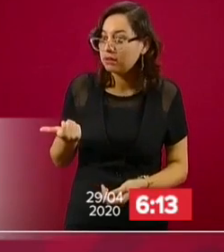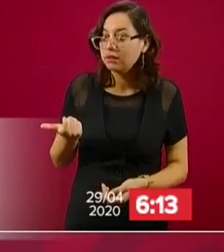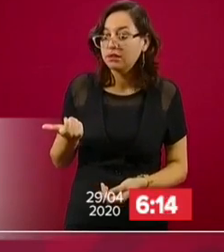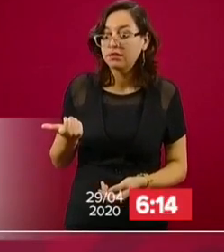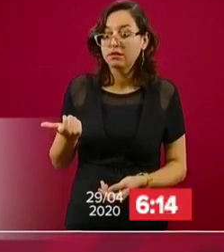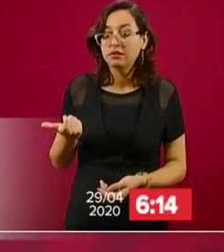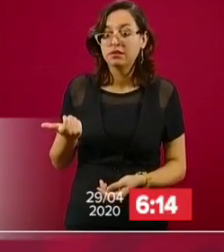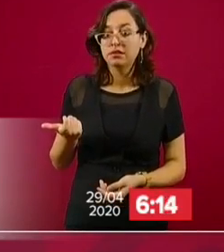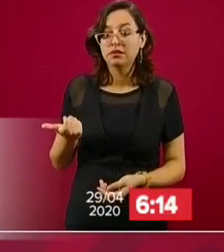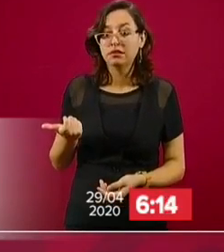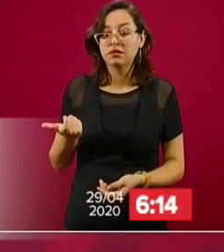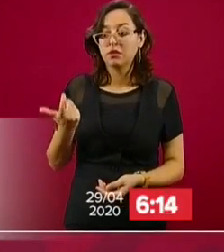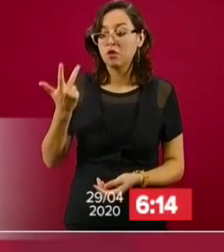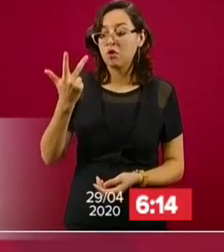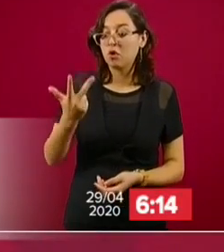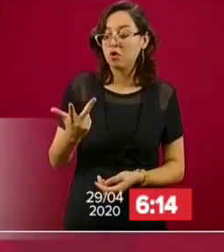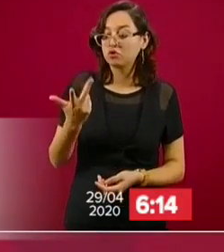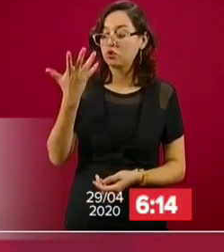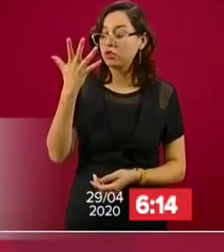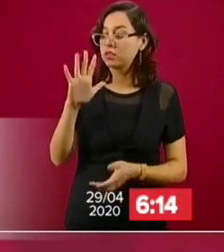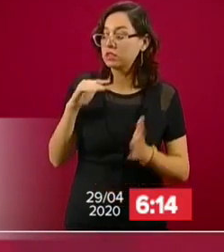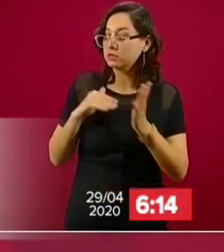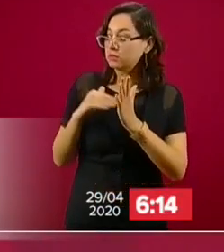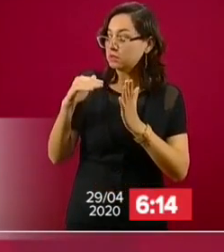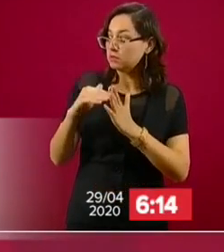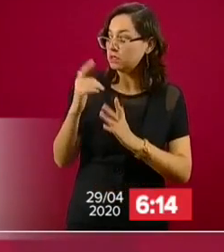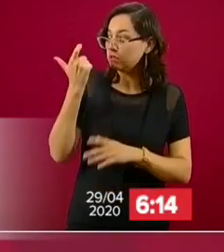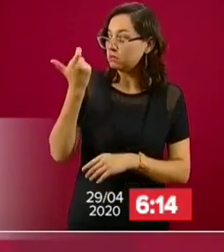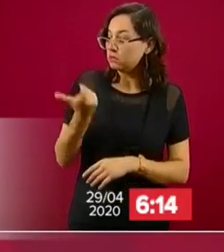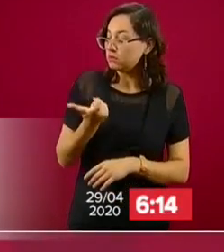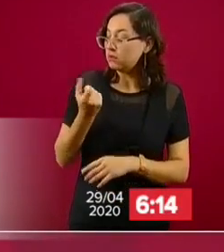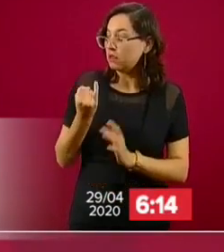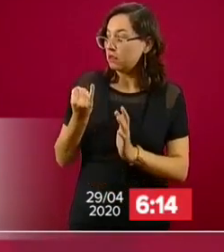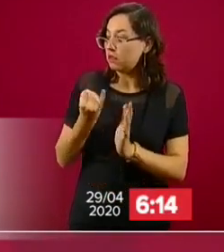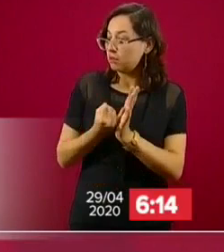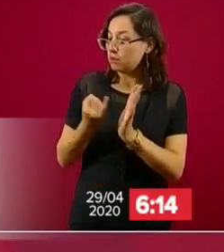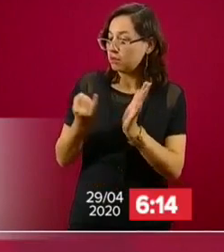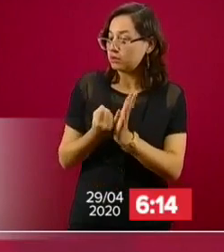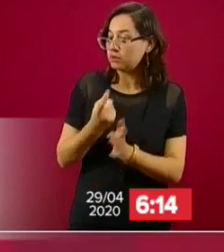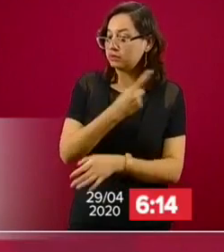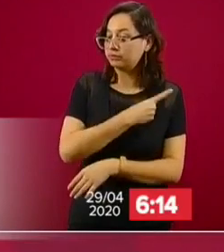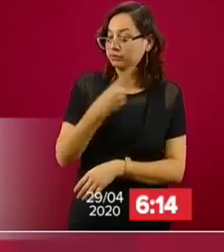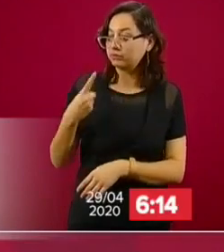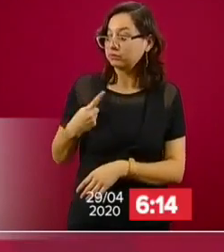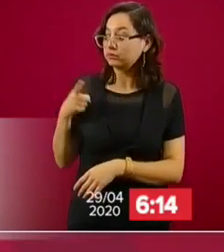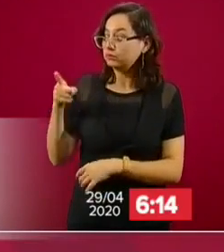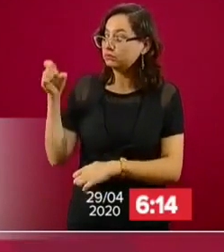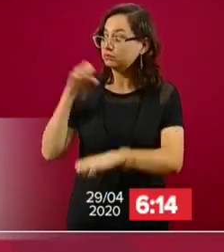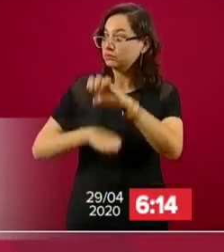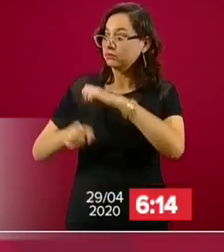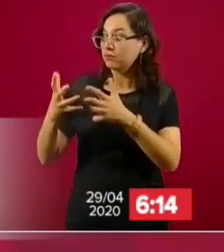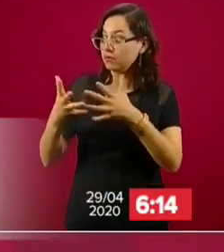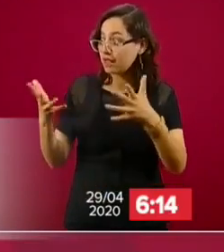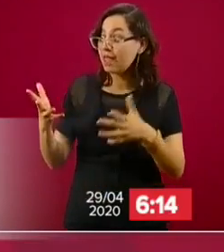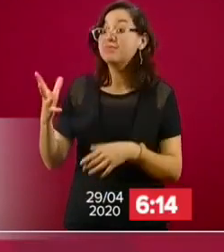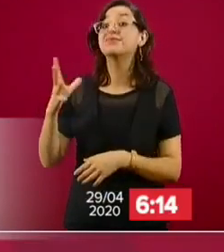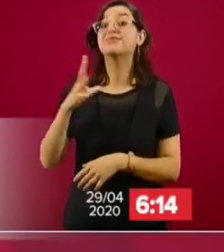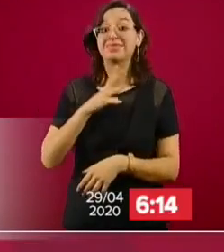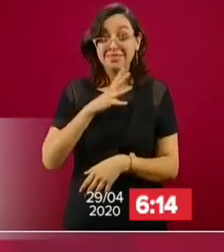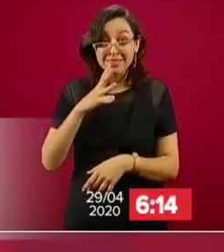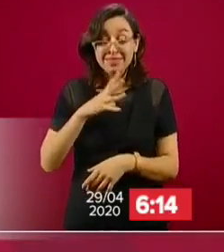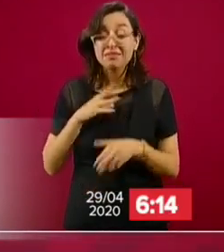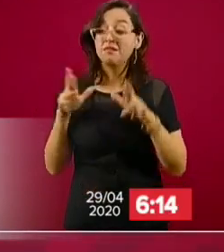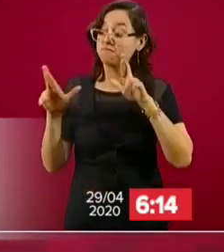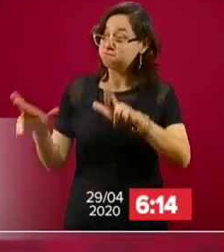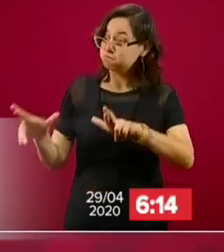de 8 hasta de 10 mil millones de una gran corporación que tiene para pagar,